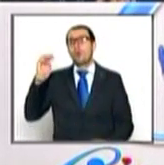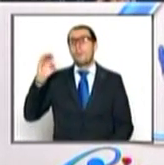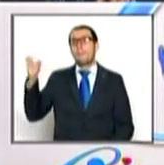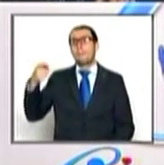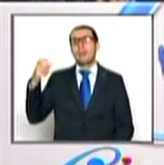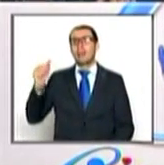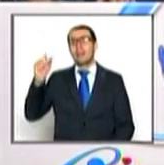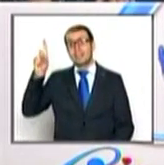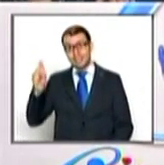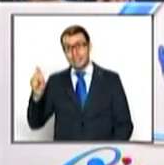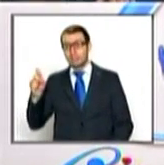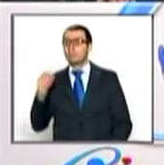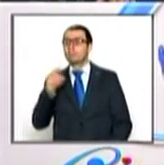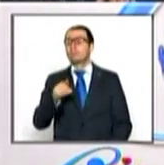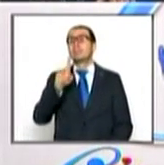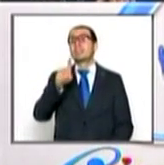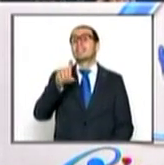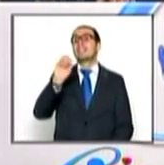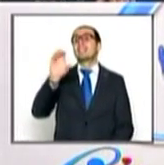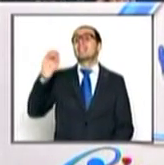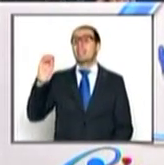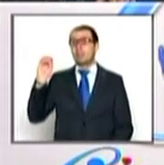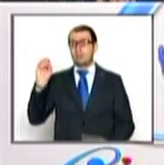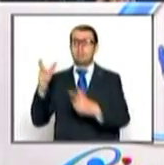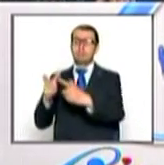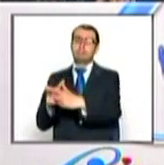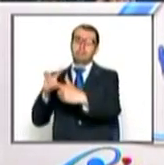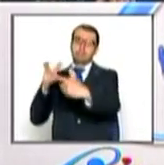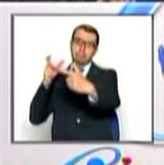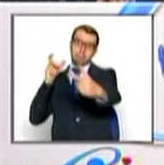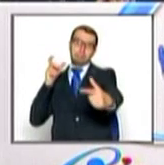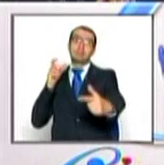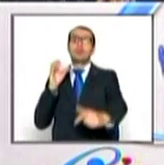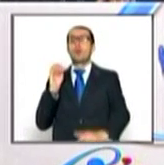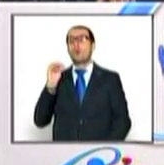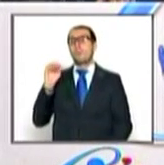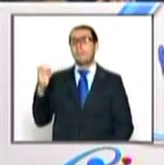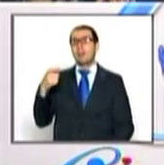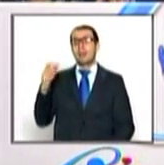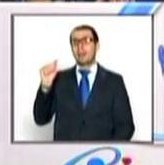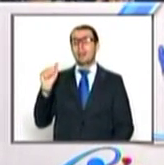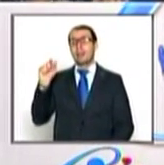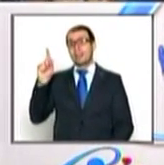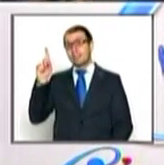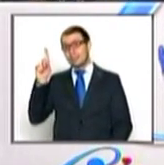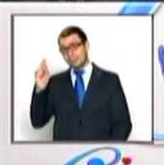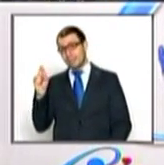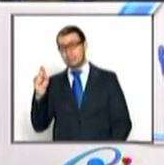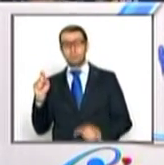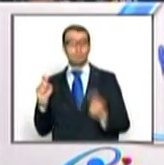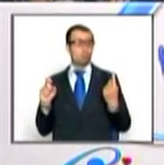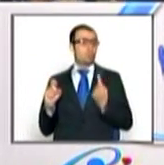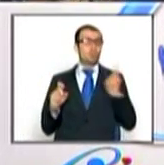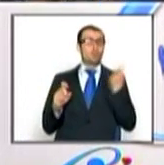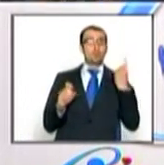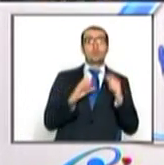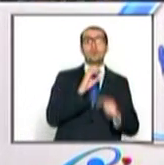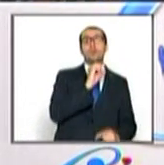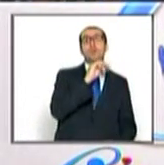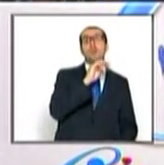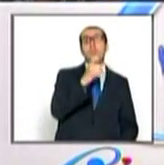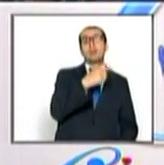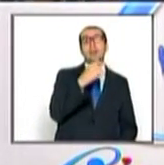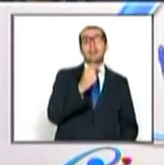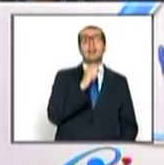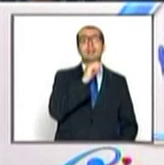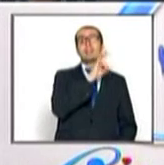llega hasta los 100, es decir, 100 unidades de omega 6 por un solo omega 3. Y analícense, o sea, antes los niños a nosotros nos